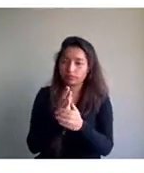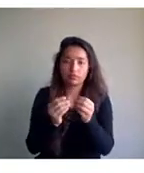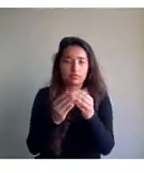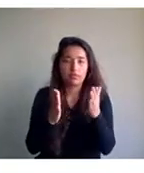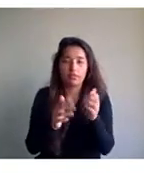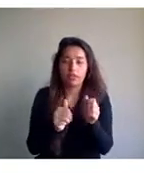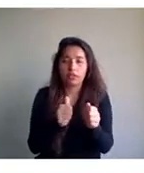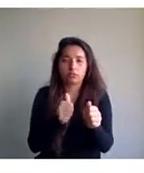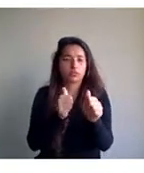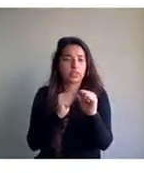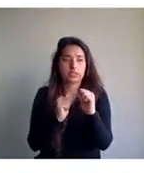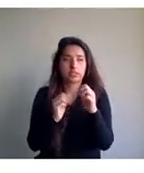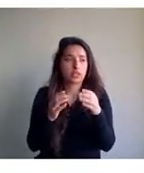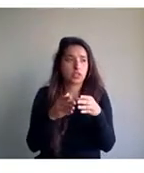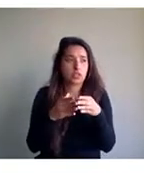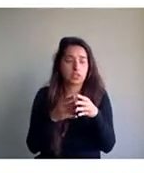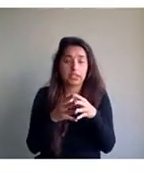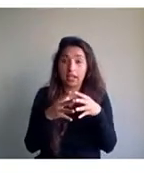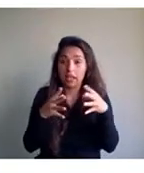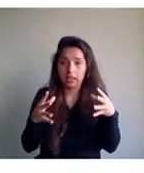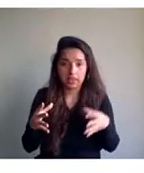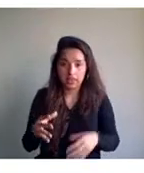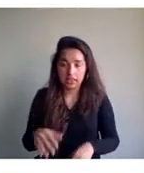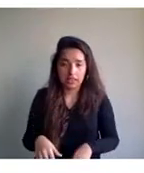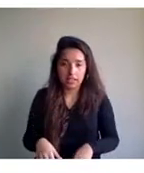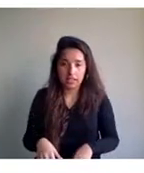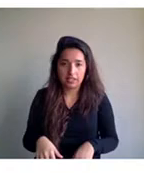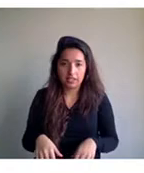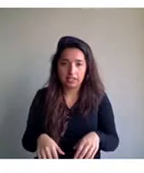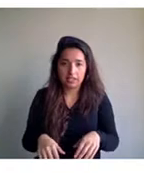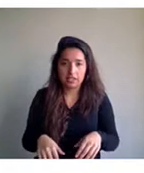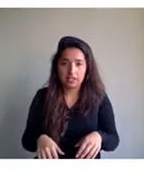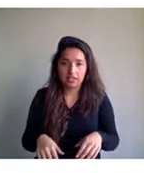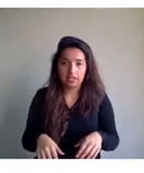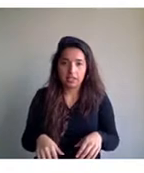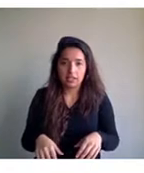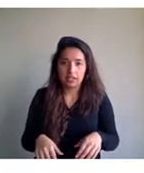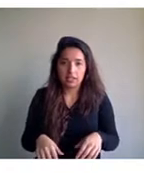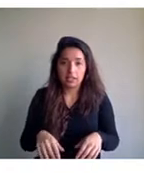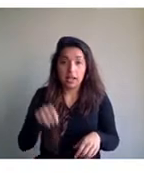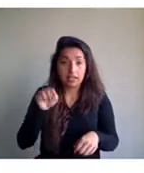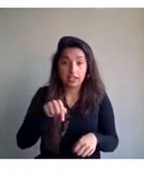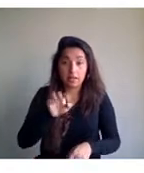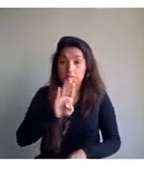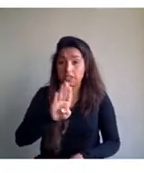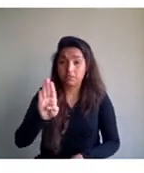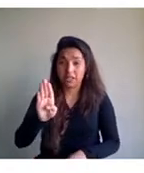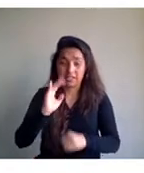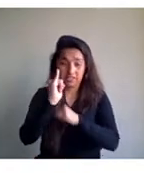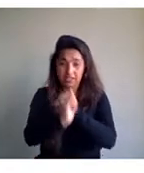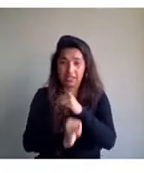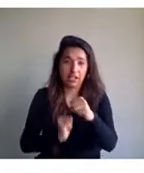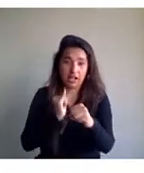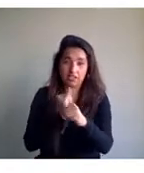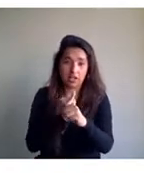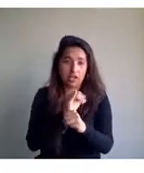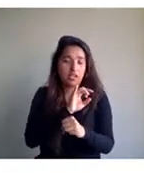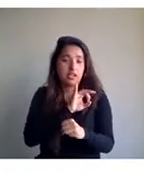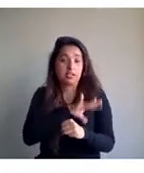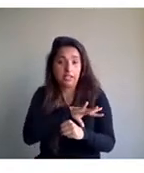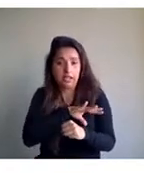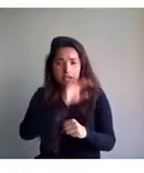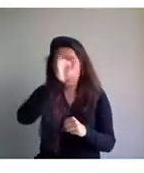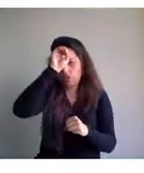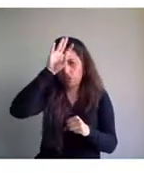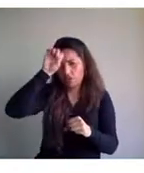o como usted yo lo decía pero nos queda un reto enorme en desmarques internacional en vez varios chiles bancolombia en